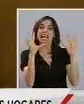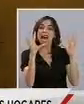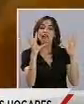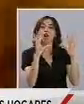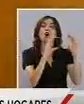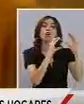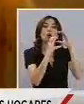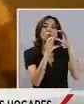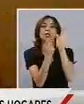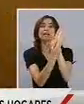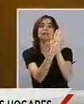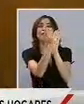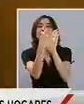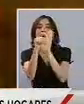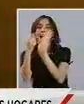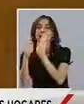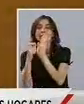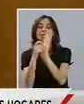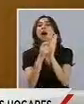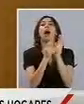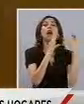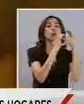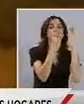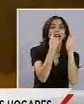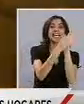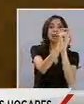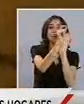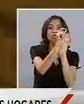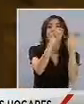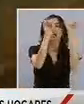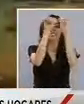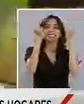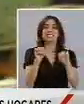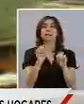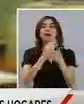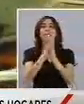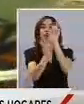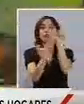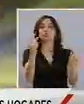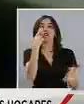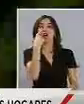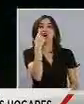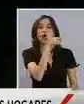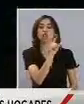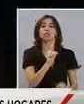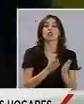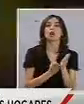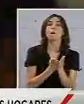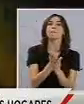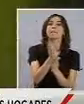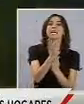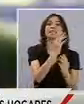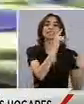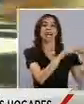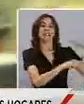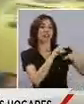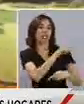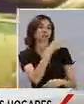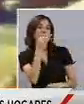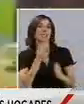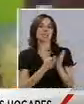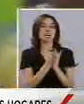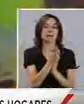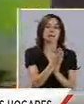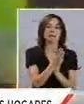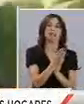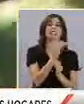comunicaciones válidas y que sean vías de comunicaciones reconocidas, con sistemas que sean conocidos por todos. Que no comience esta historia tal como decían las tuve, comenzar